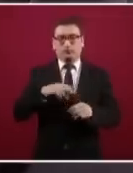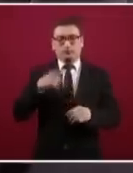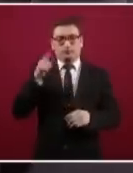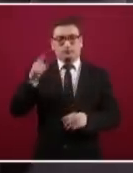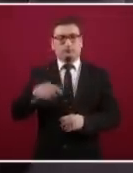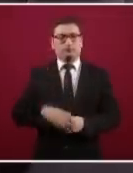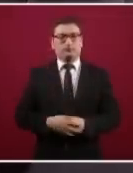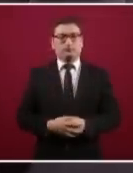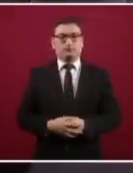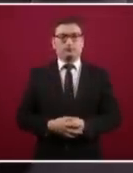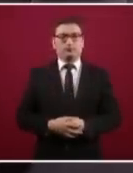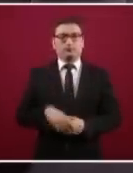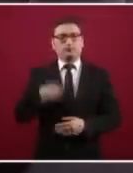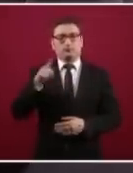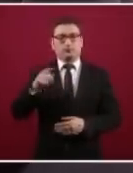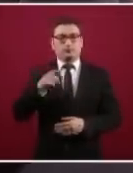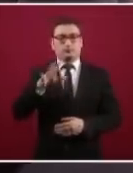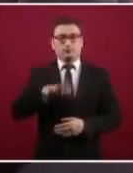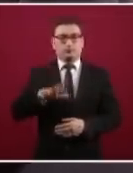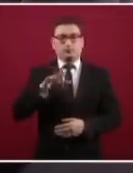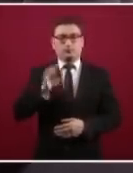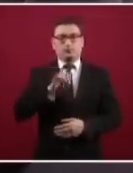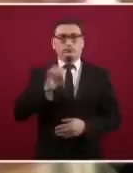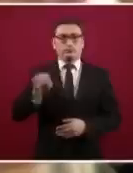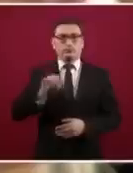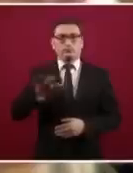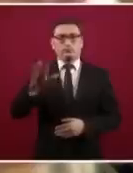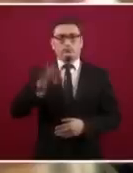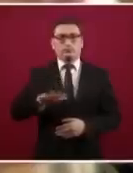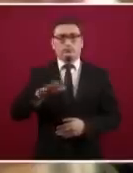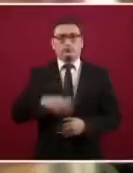en Ensenada